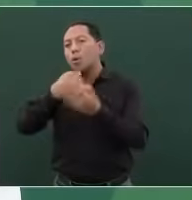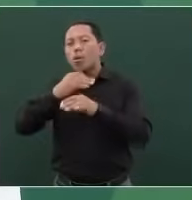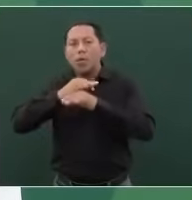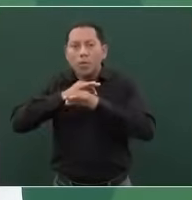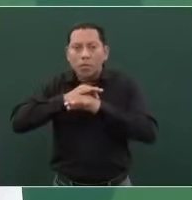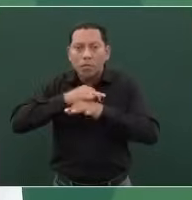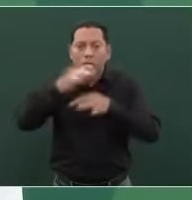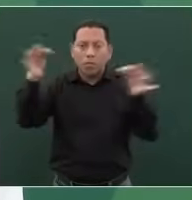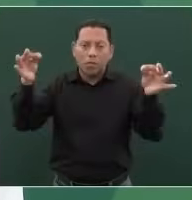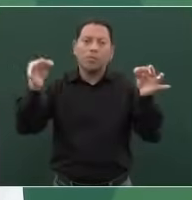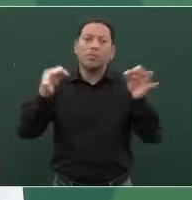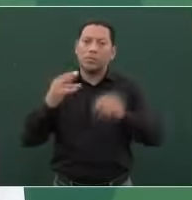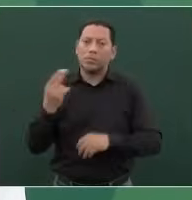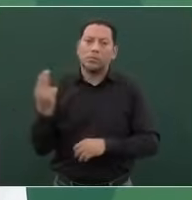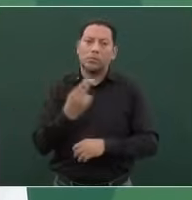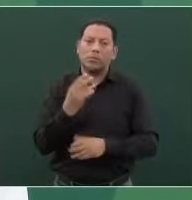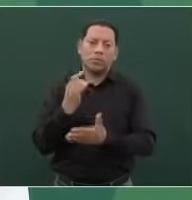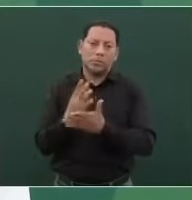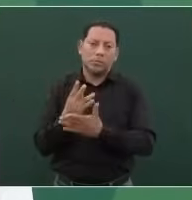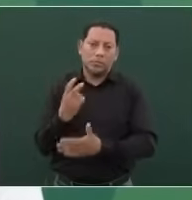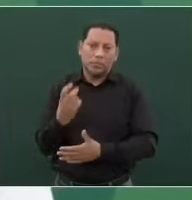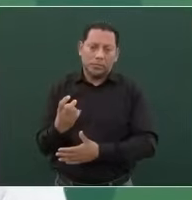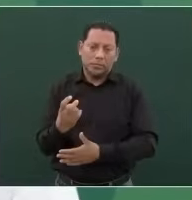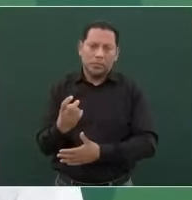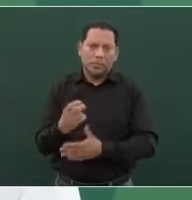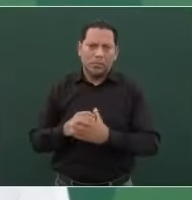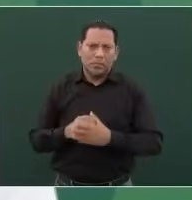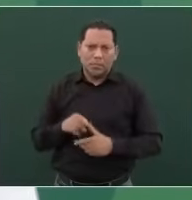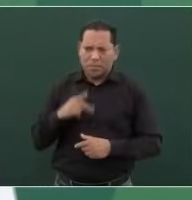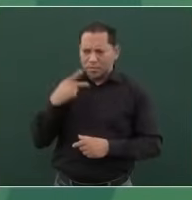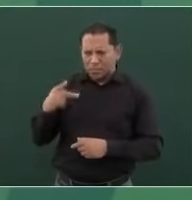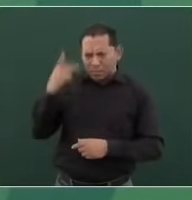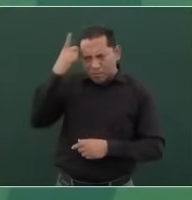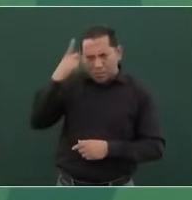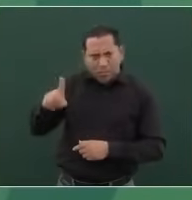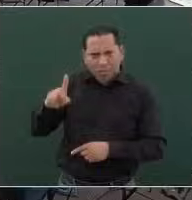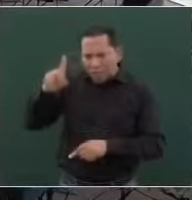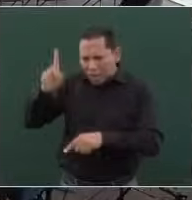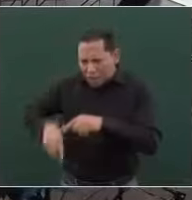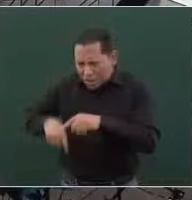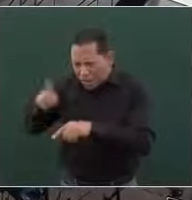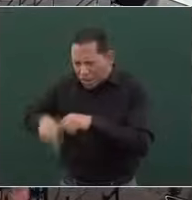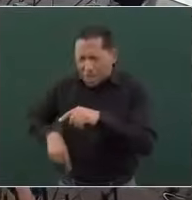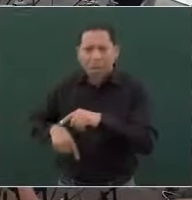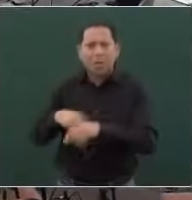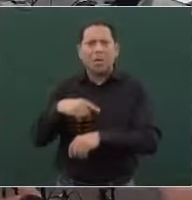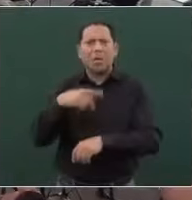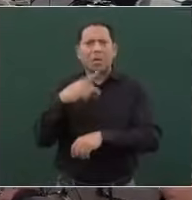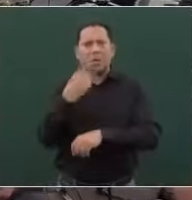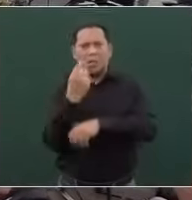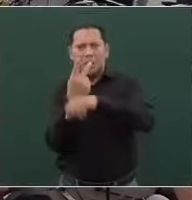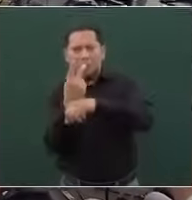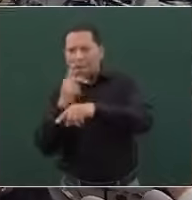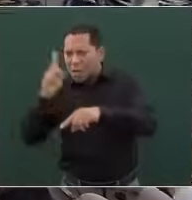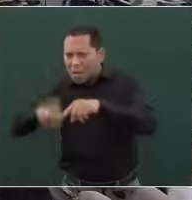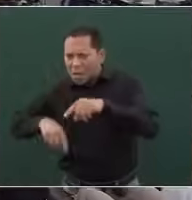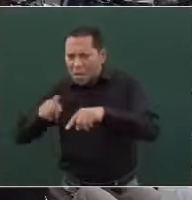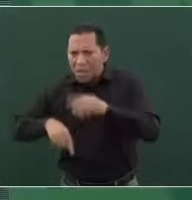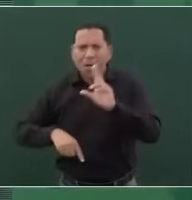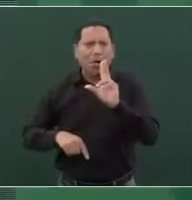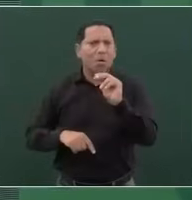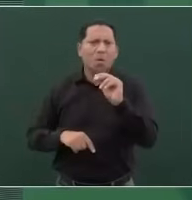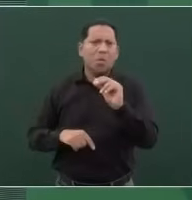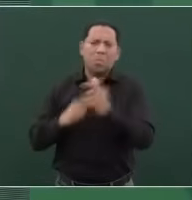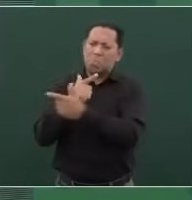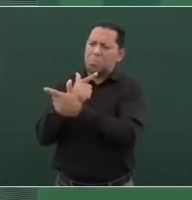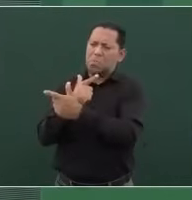son concesiones, y nadie les está quitando la concesión ni va a expropiar Televisa, nada de eso. Somos